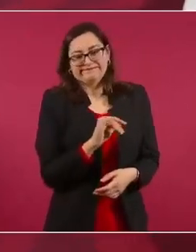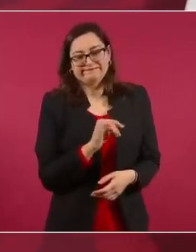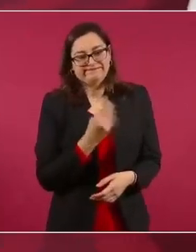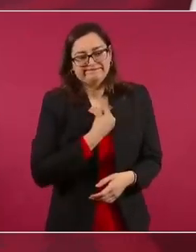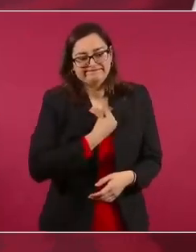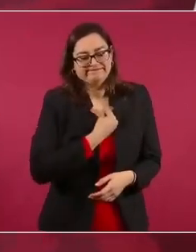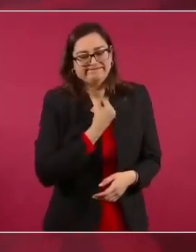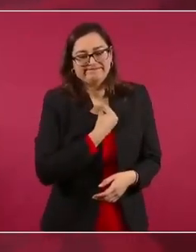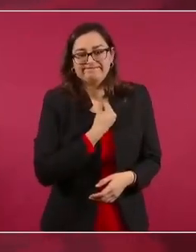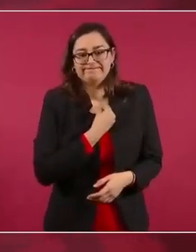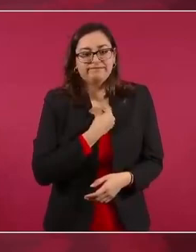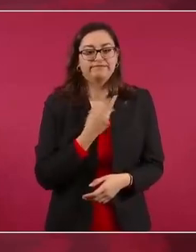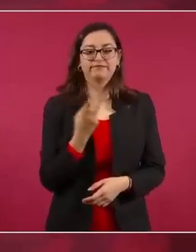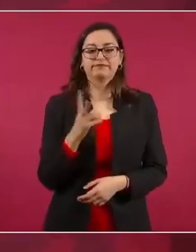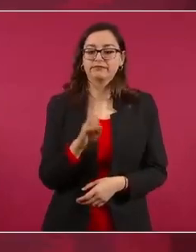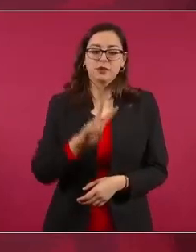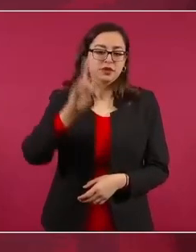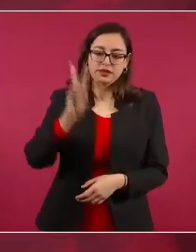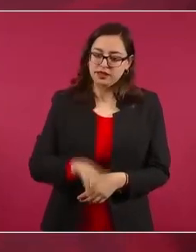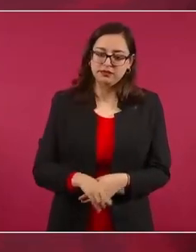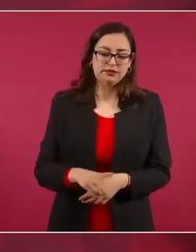habían muchos intereses